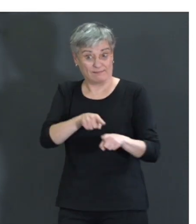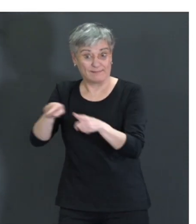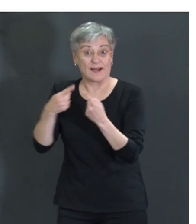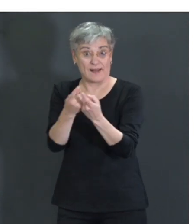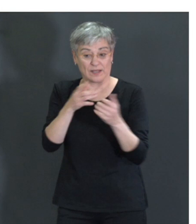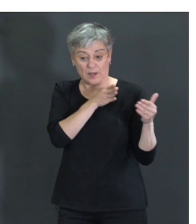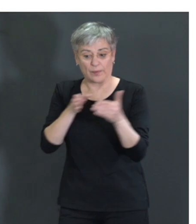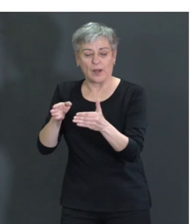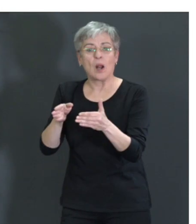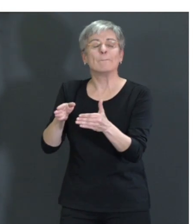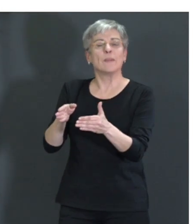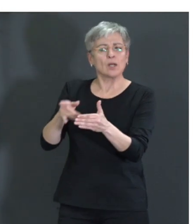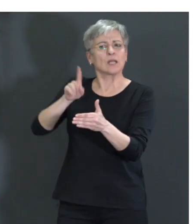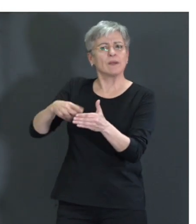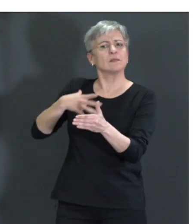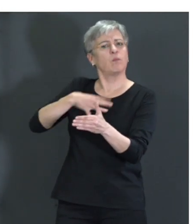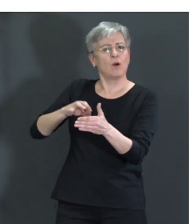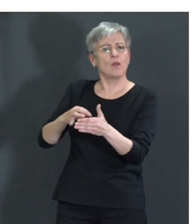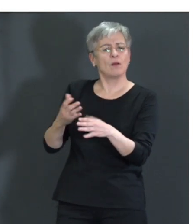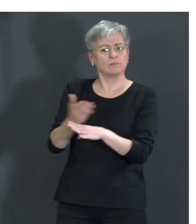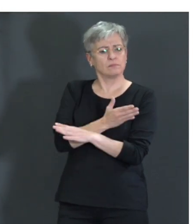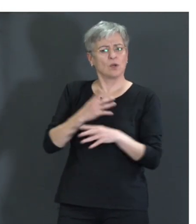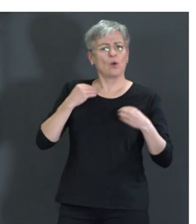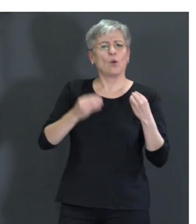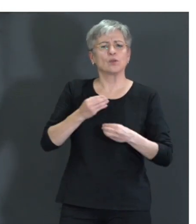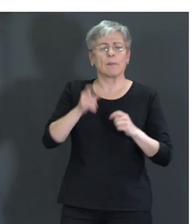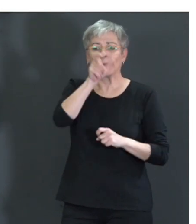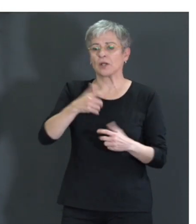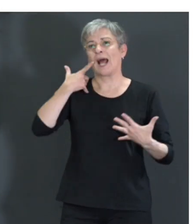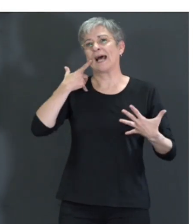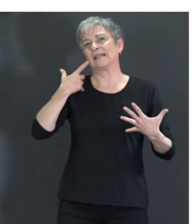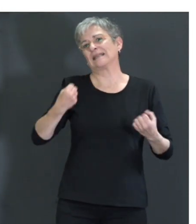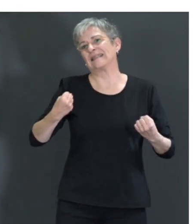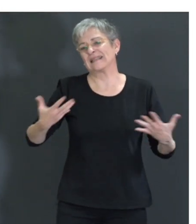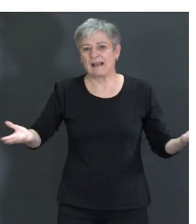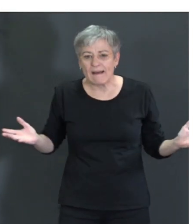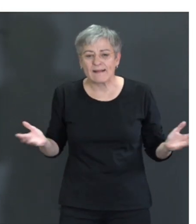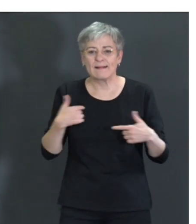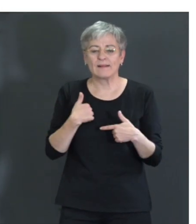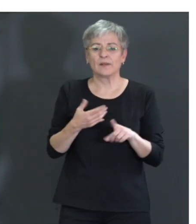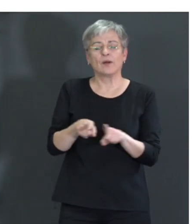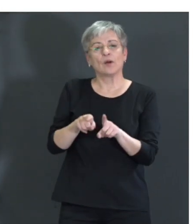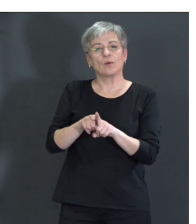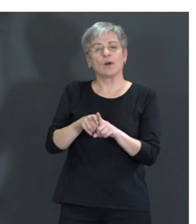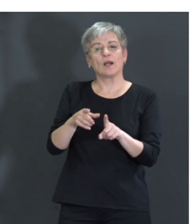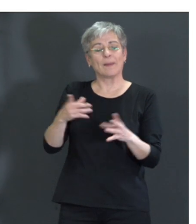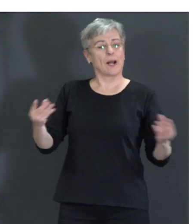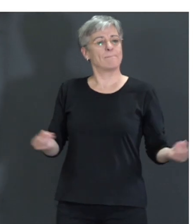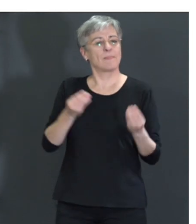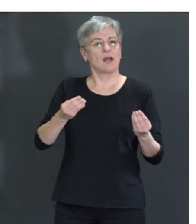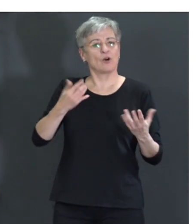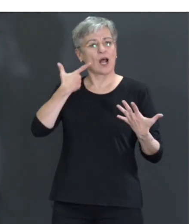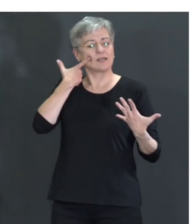se puede utilizar a modo prevención, es decir, personas sanas, con sanas, ¿me entendéis a lo que me refiero? Que pues lo que quieren es mejorar su